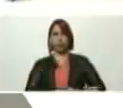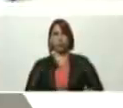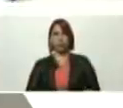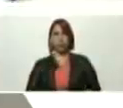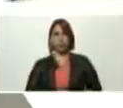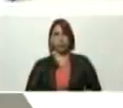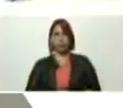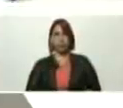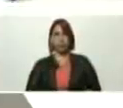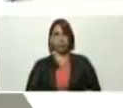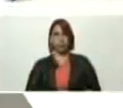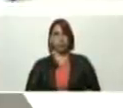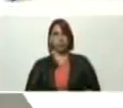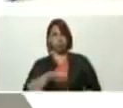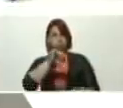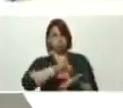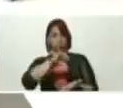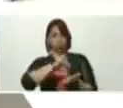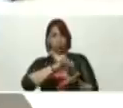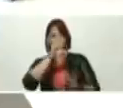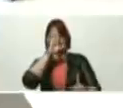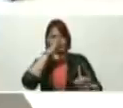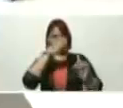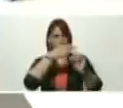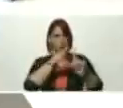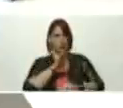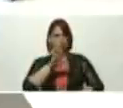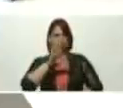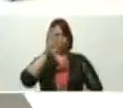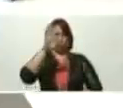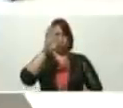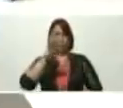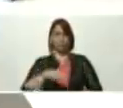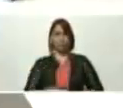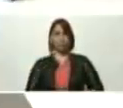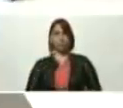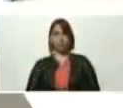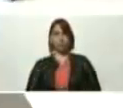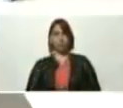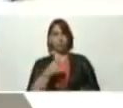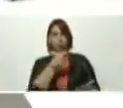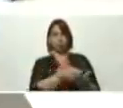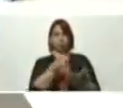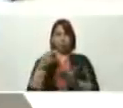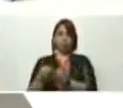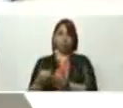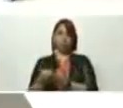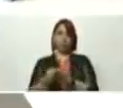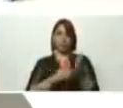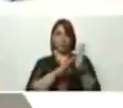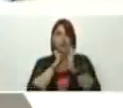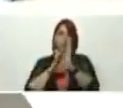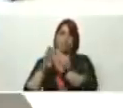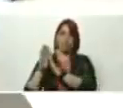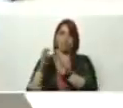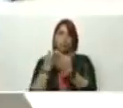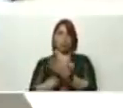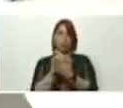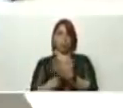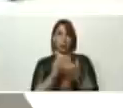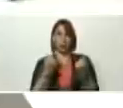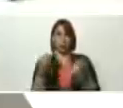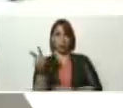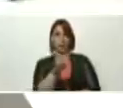lugar que es epicentro del futuro, de las inversiones y del crecimiento de la economía venezolana.